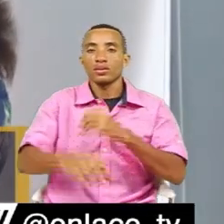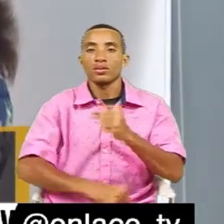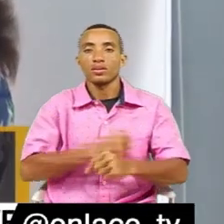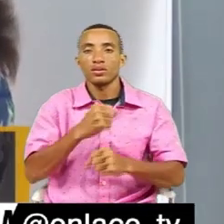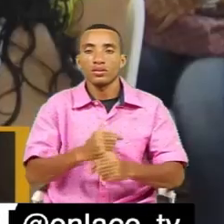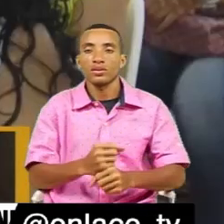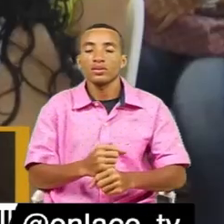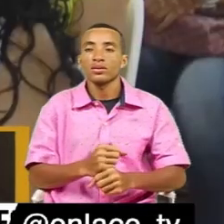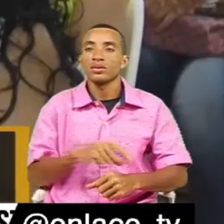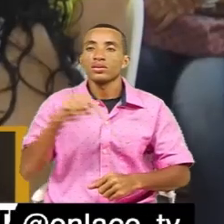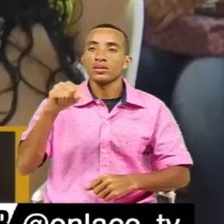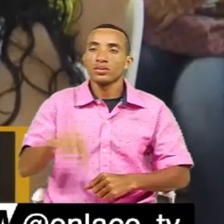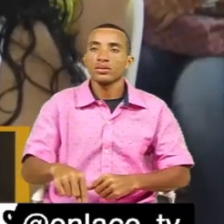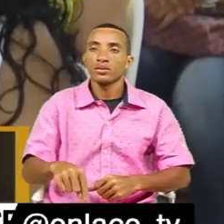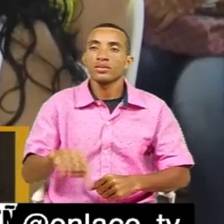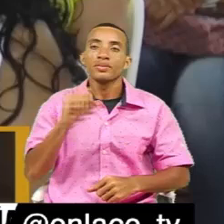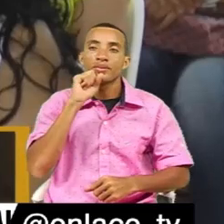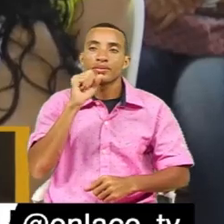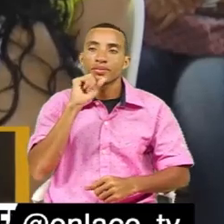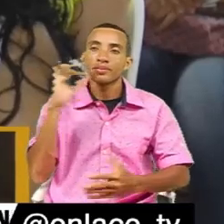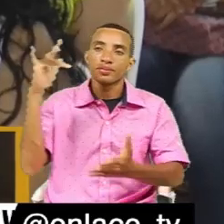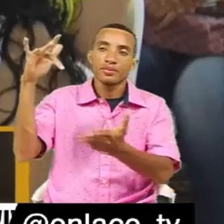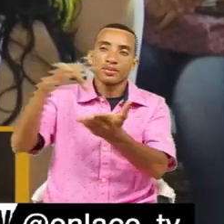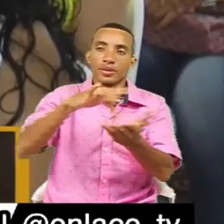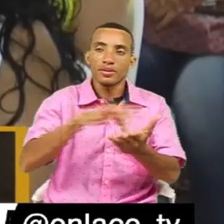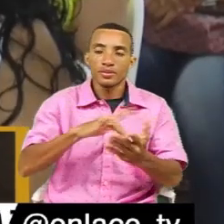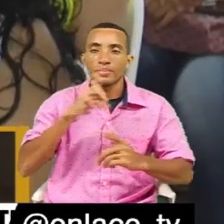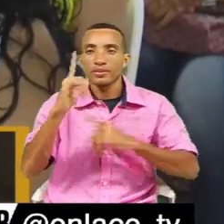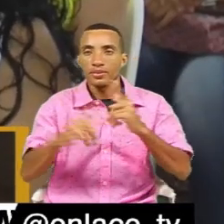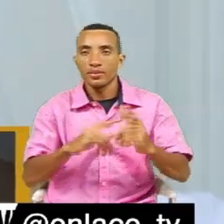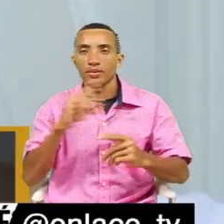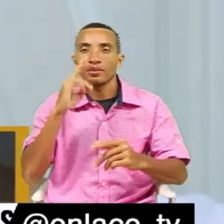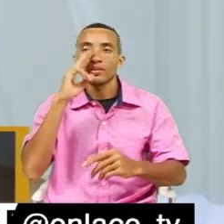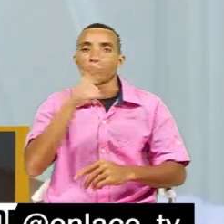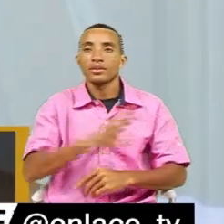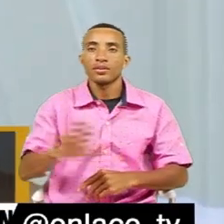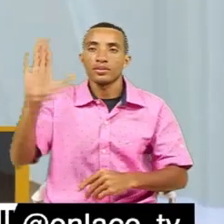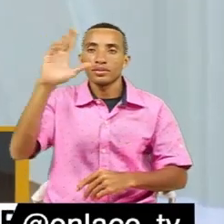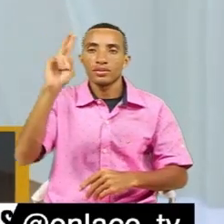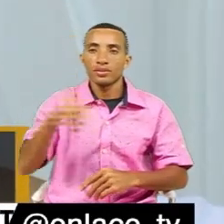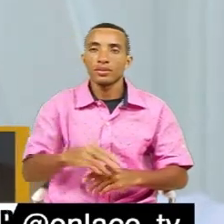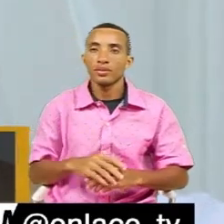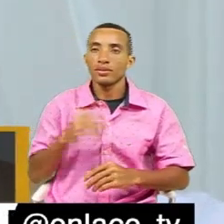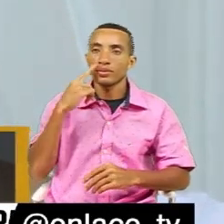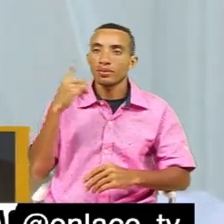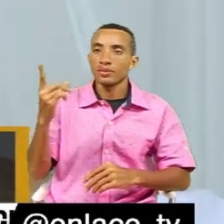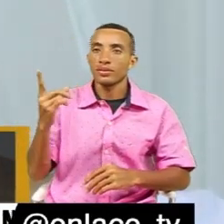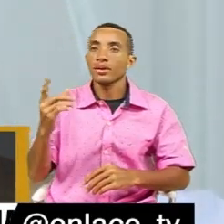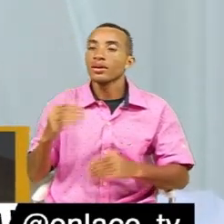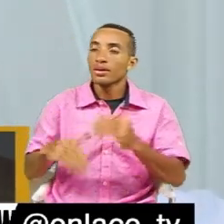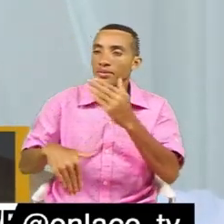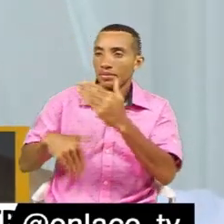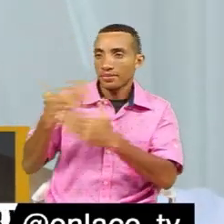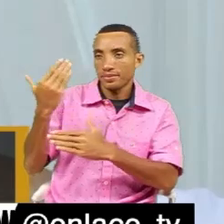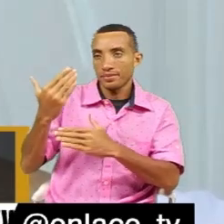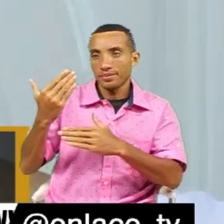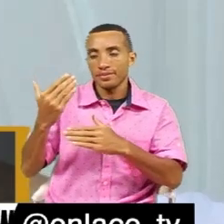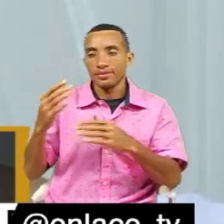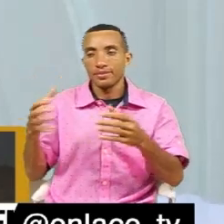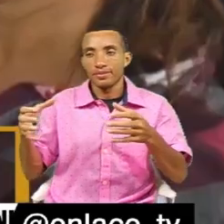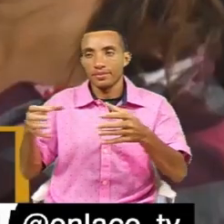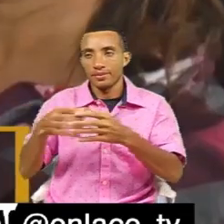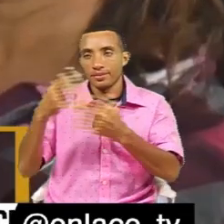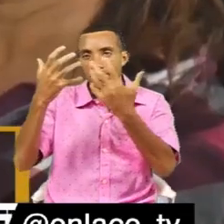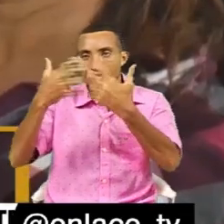cumple en Barranca Bermeja con presencia de autoridades locales, regionales y nacionales. Yolanda Becerra, fundadora de esta organización de mujeres, recuerda a través de